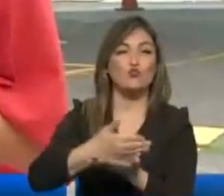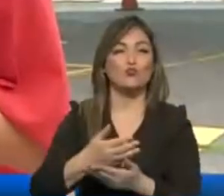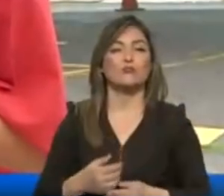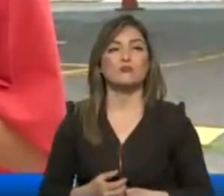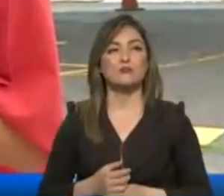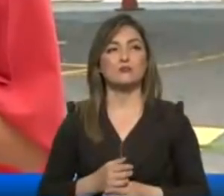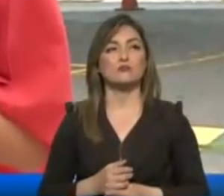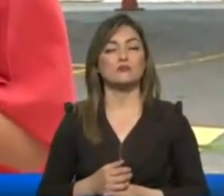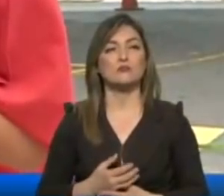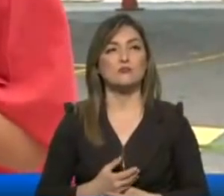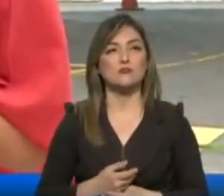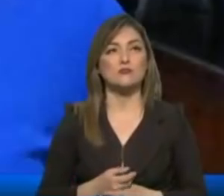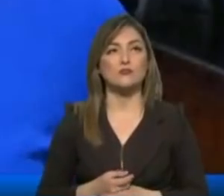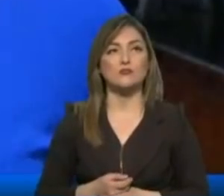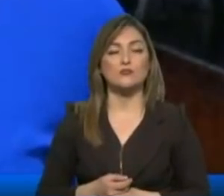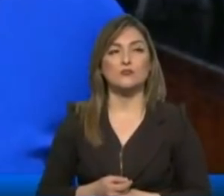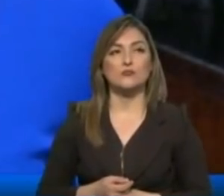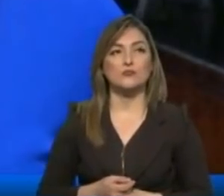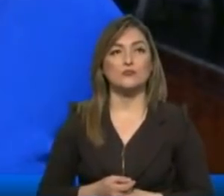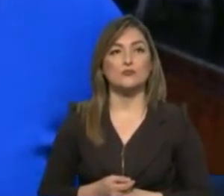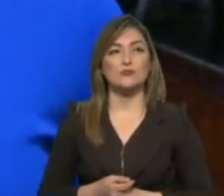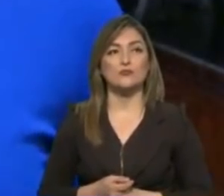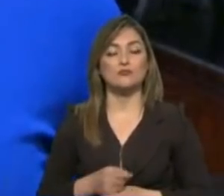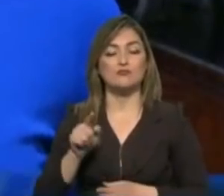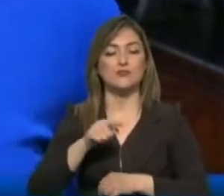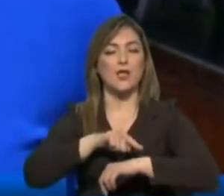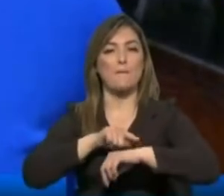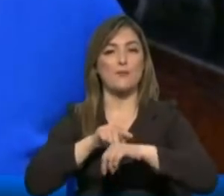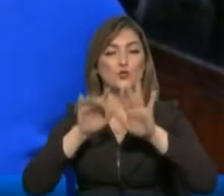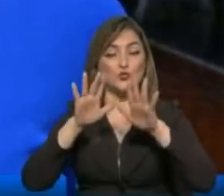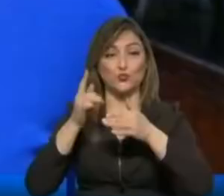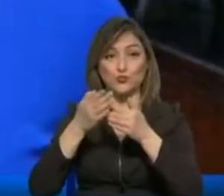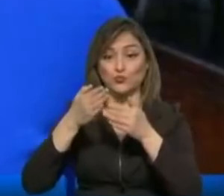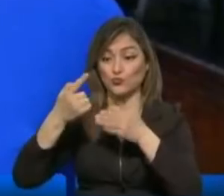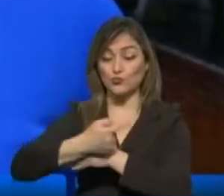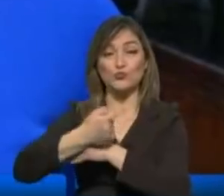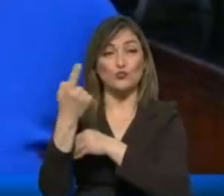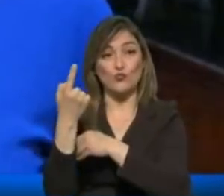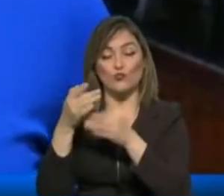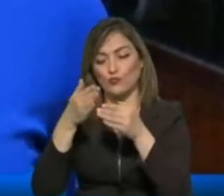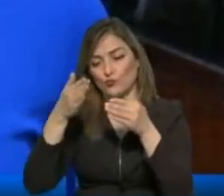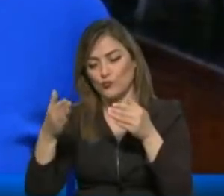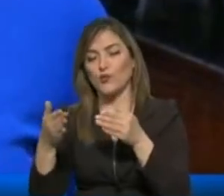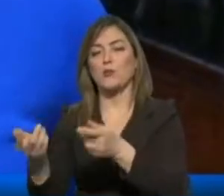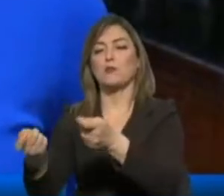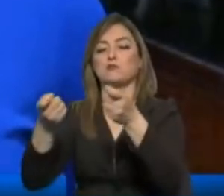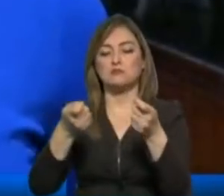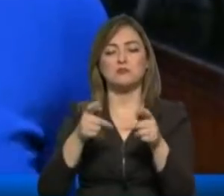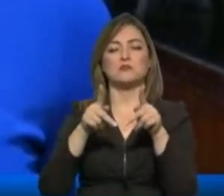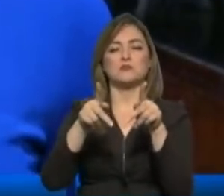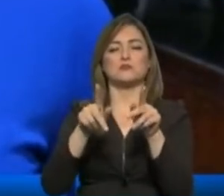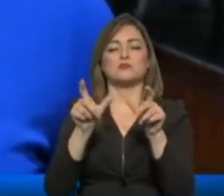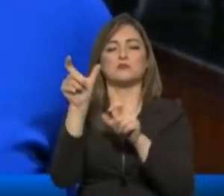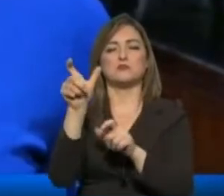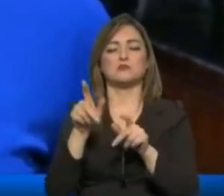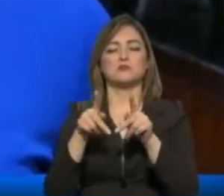el interior de esta edificación. Tiene 10 días el administrado para que nos haga llegar permisos, licencias y de esta